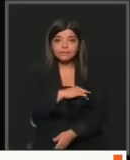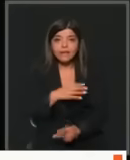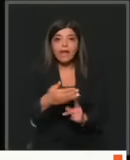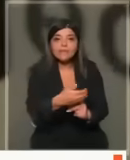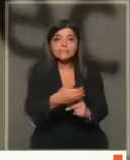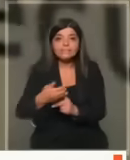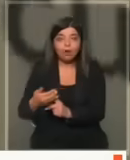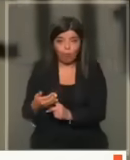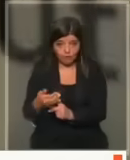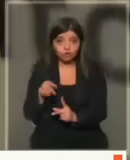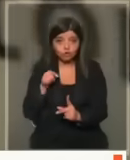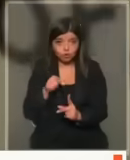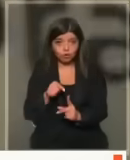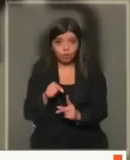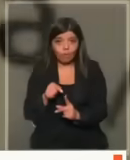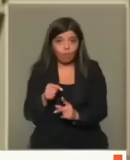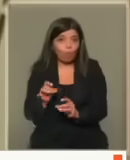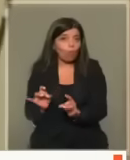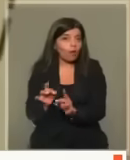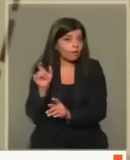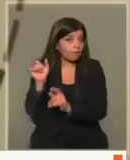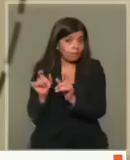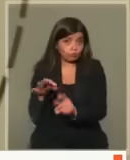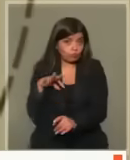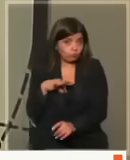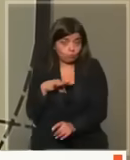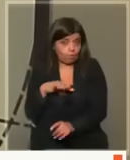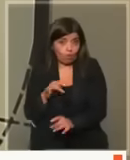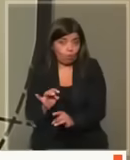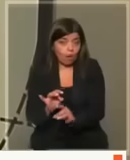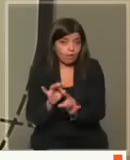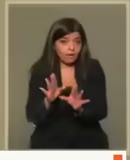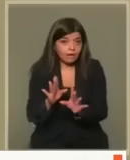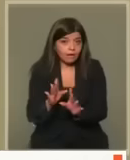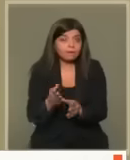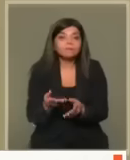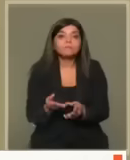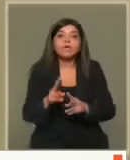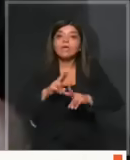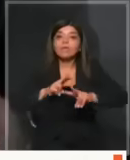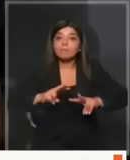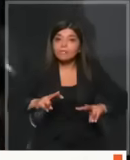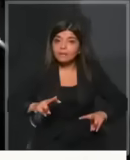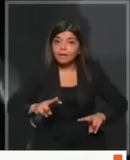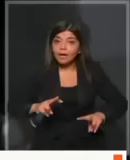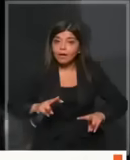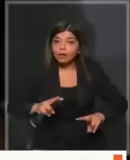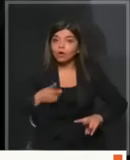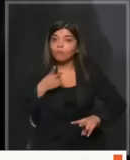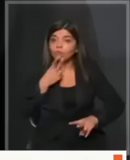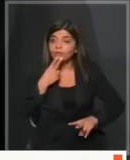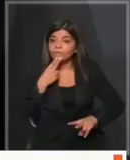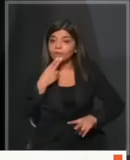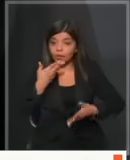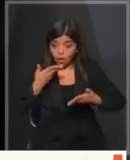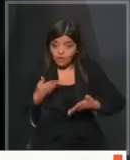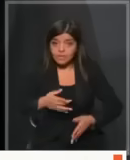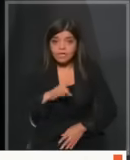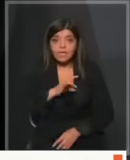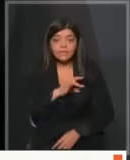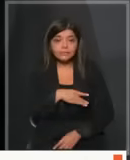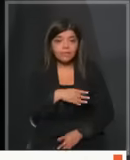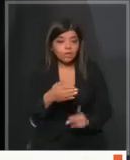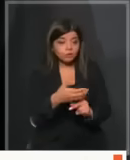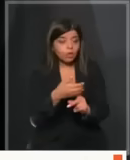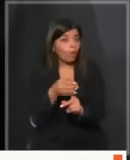pero a ciudadanos comunes y corrientes. Investigarlo y vivirlo en nuestro territorio nacional, un secuestro